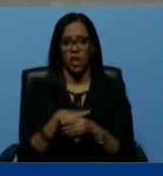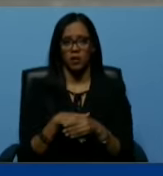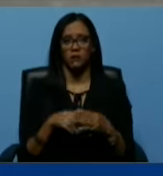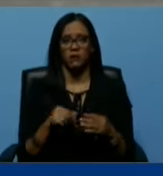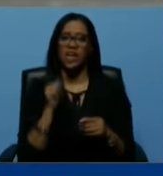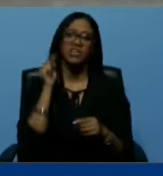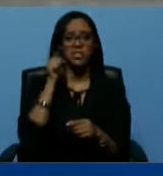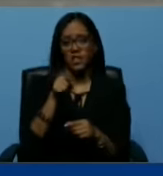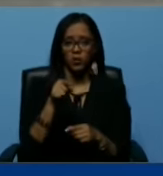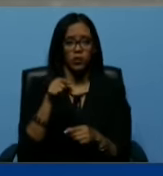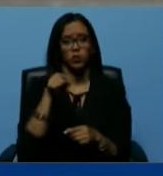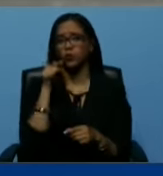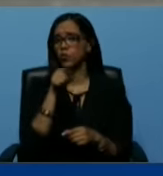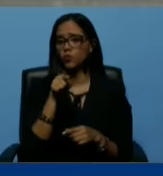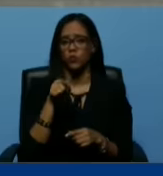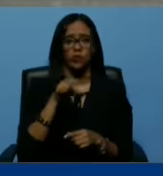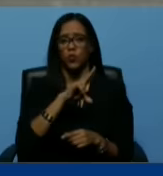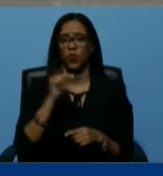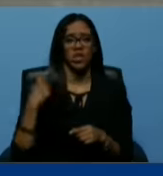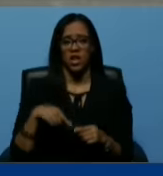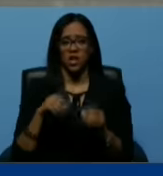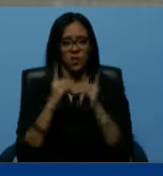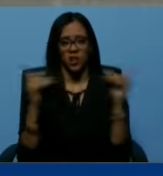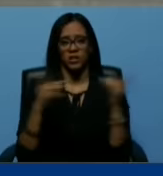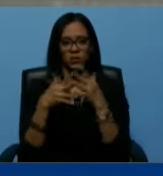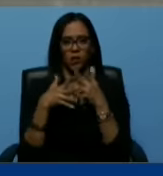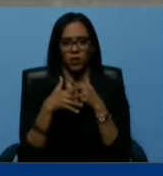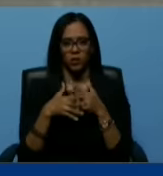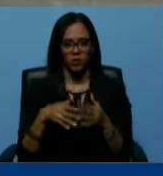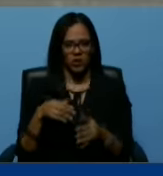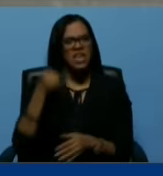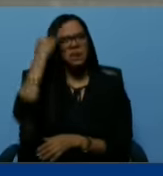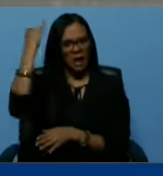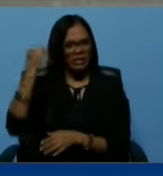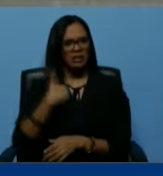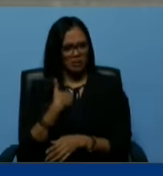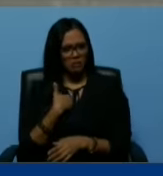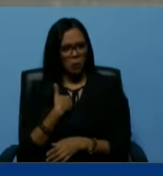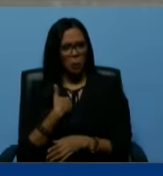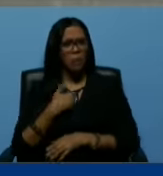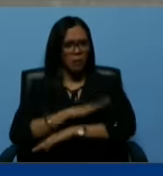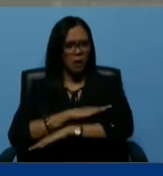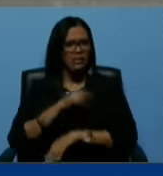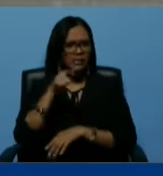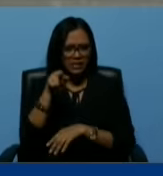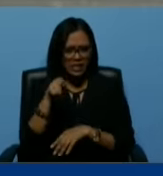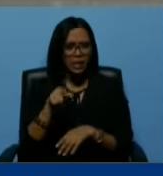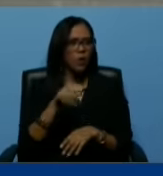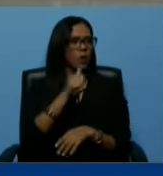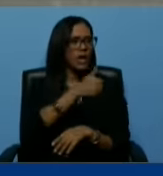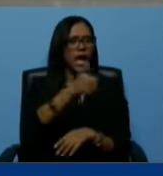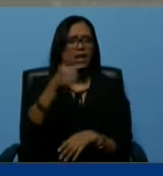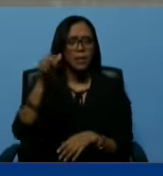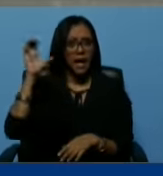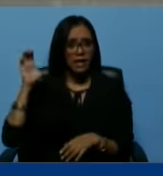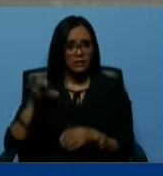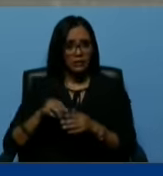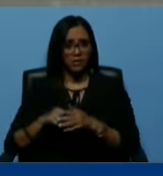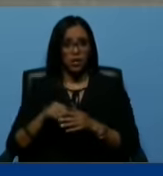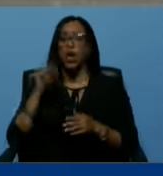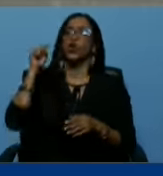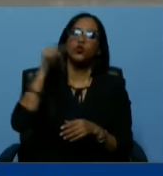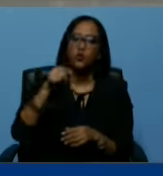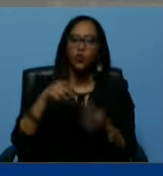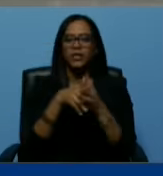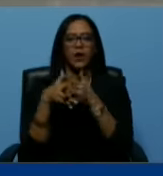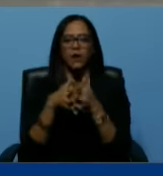que tú no tienes democracia, Estados Unidos. Imagínate que yo me pusiera con eso con cada país. ¿Ah? Tú,